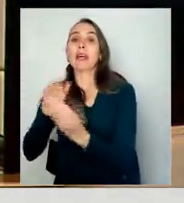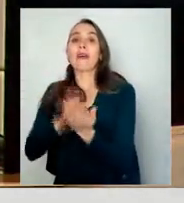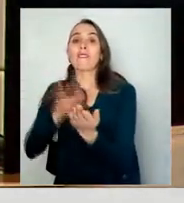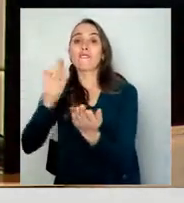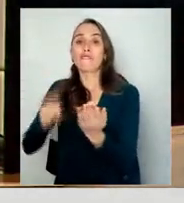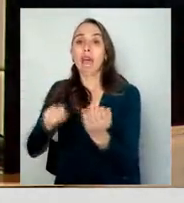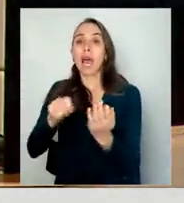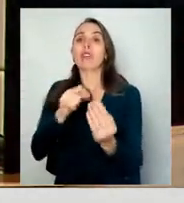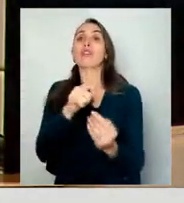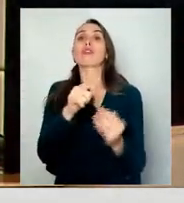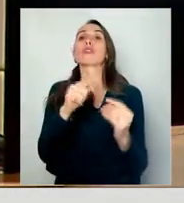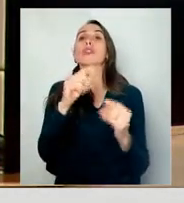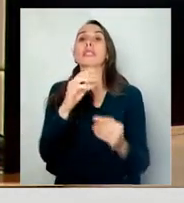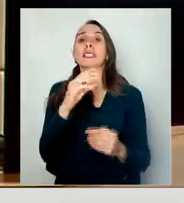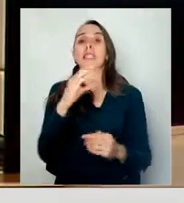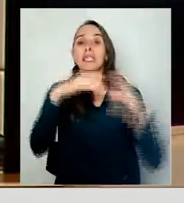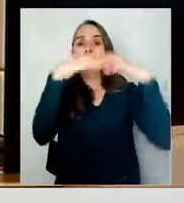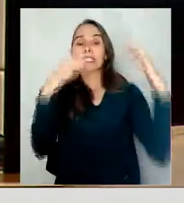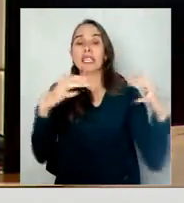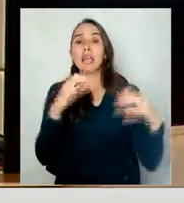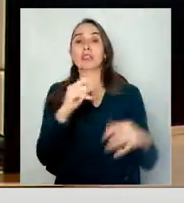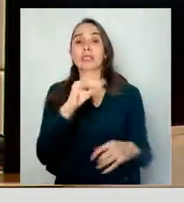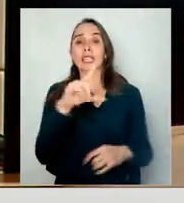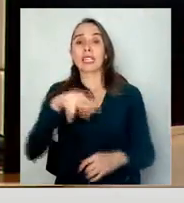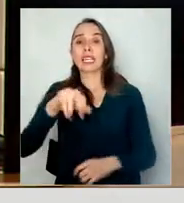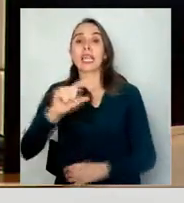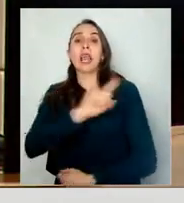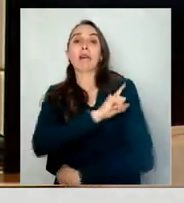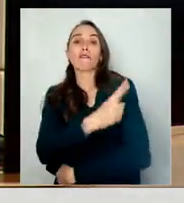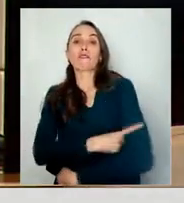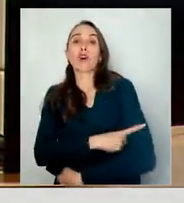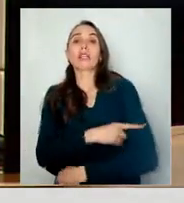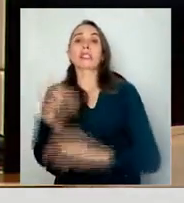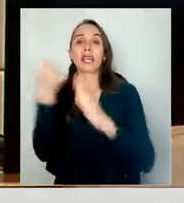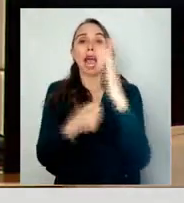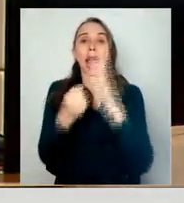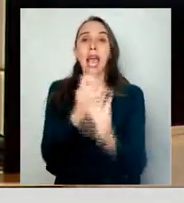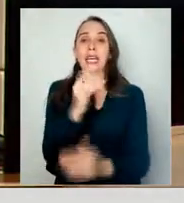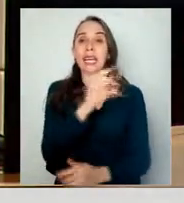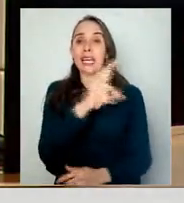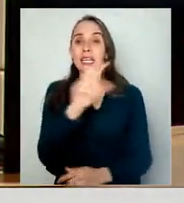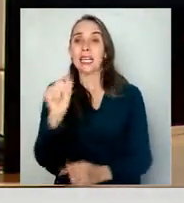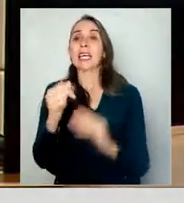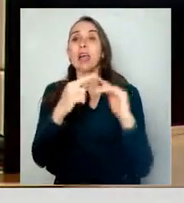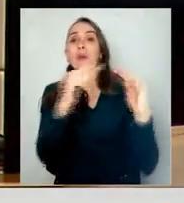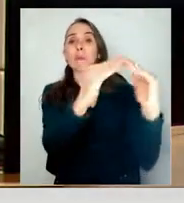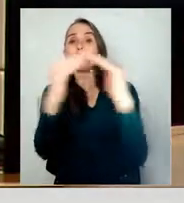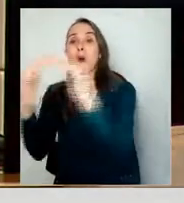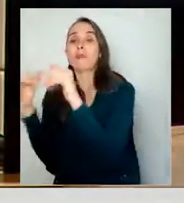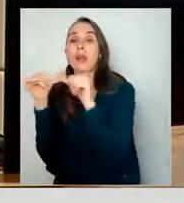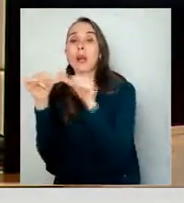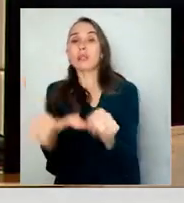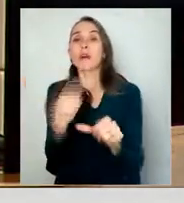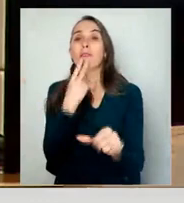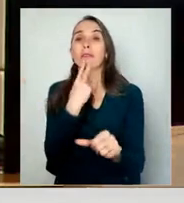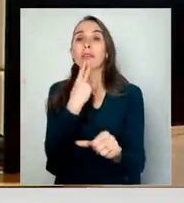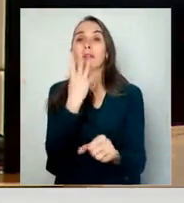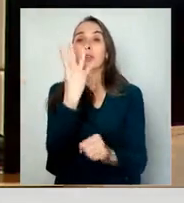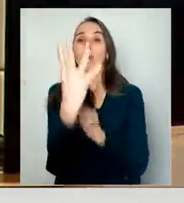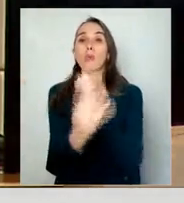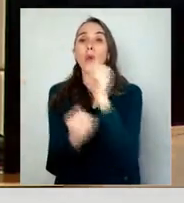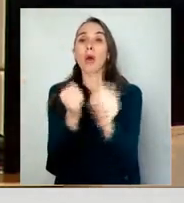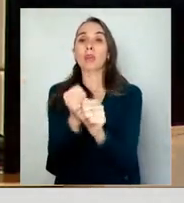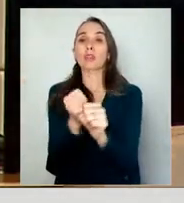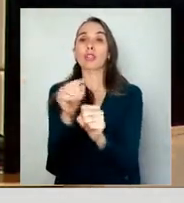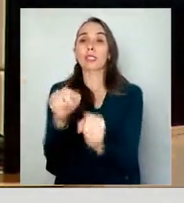centinela fuerza guerrera el esfuerzo y otros más poblaciones que llevan viviendo cerca de cuatro años en este sector